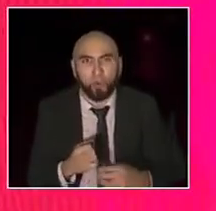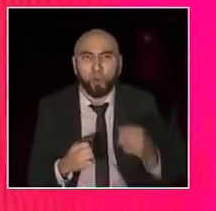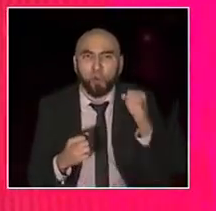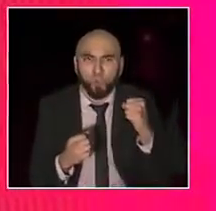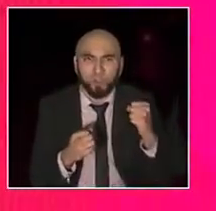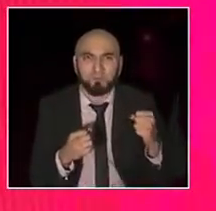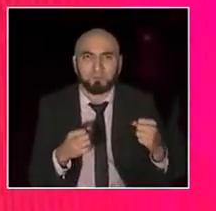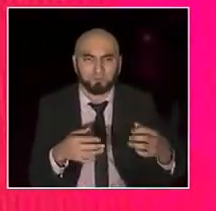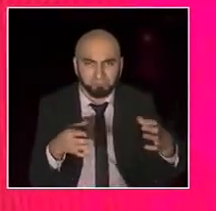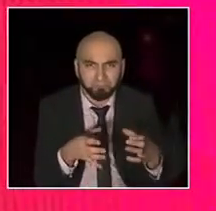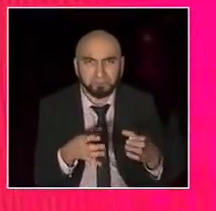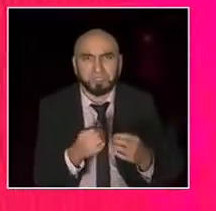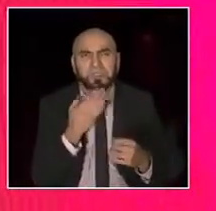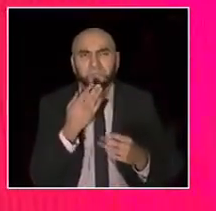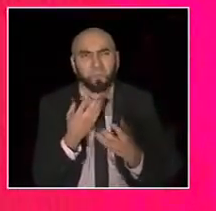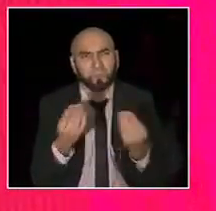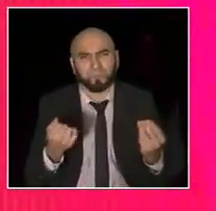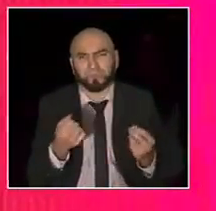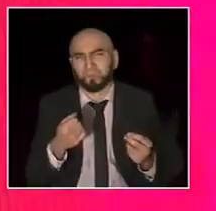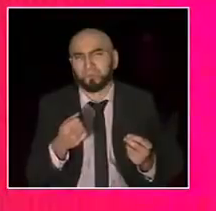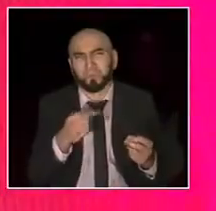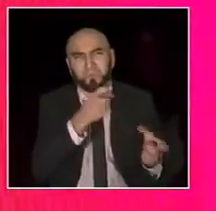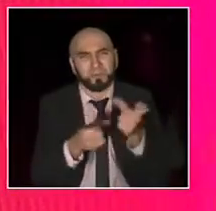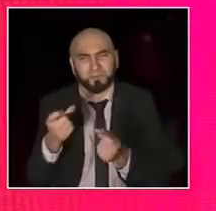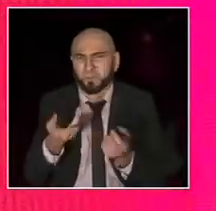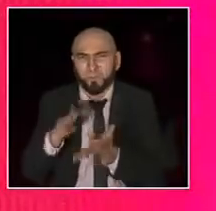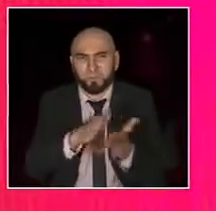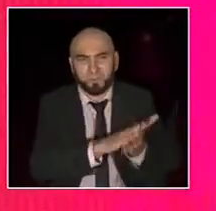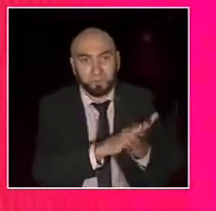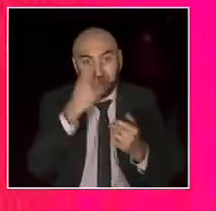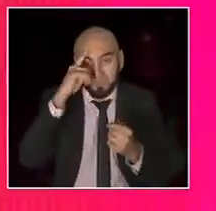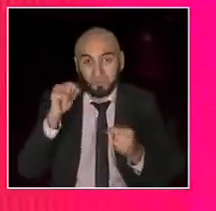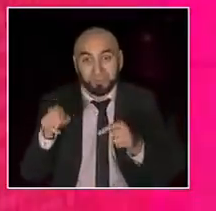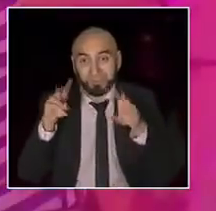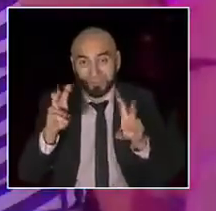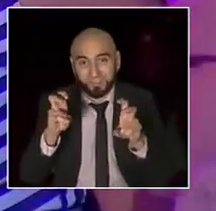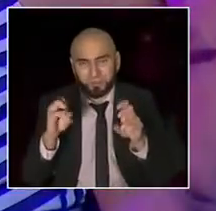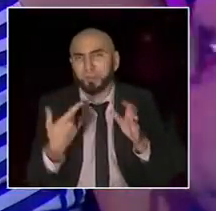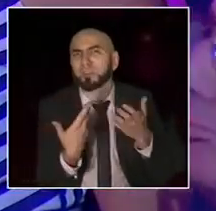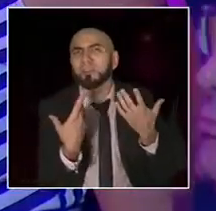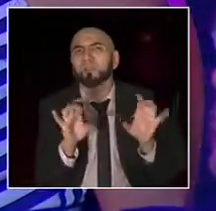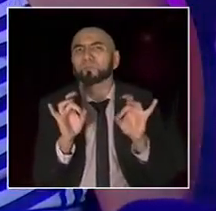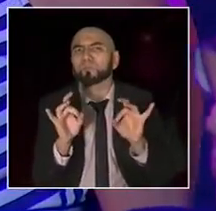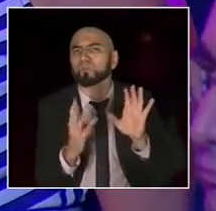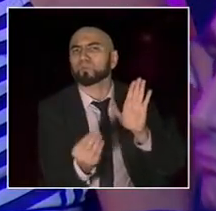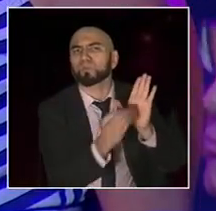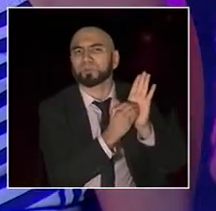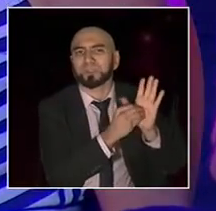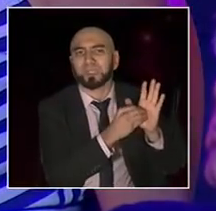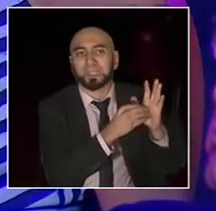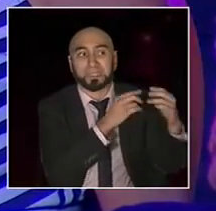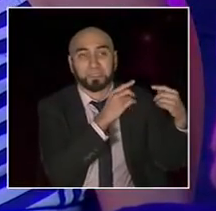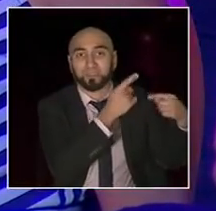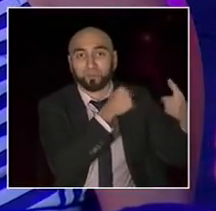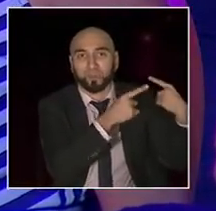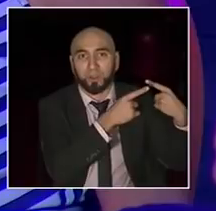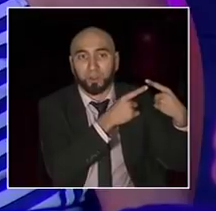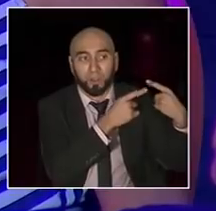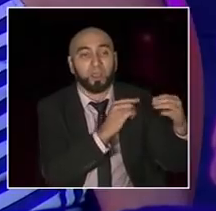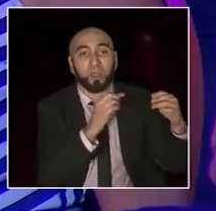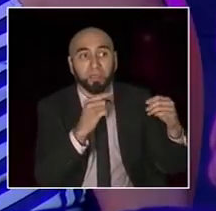muertos. Pero ese siglo ya es historia. Y frente a la historia podemos analizarla para aprender de ella, pero no la